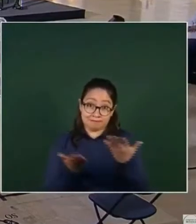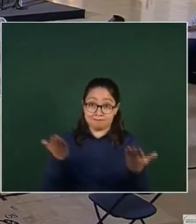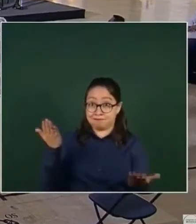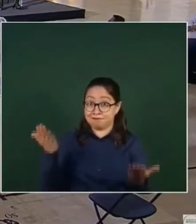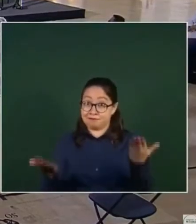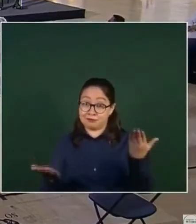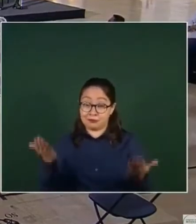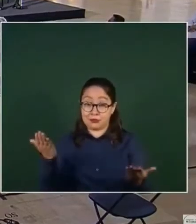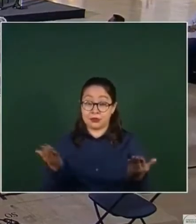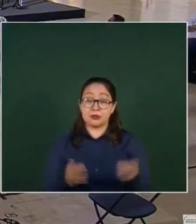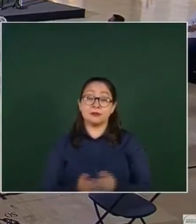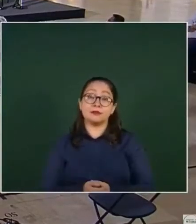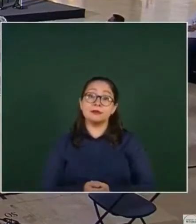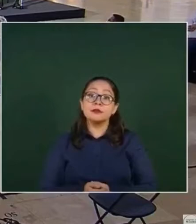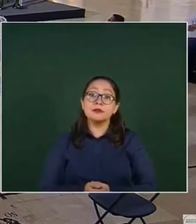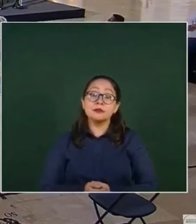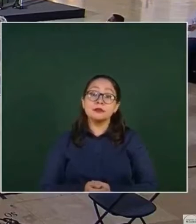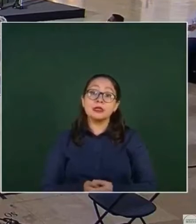Si el PRI